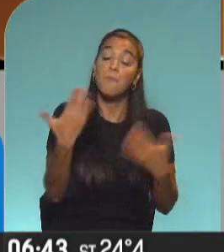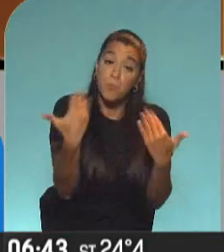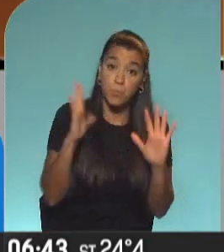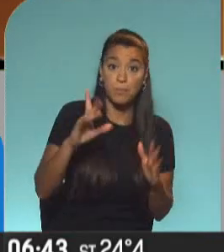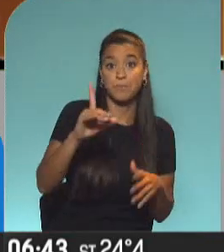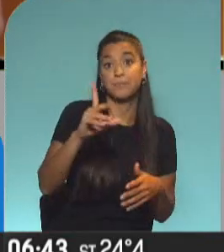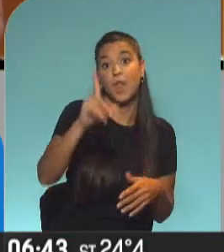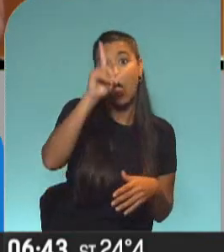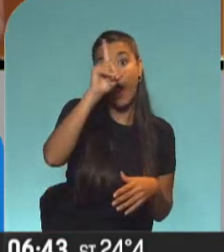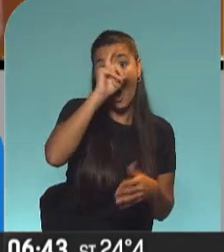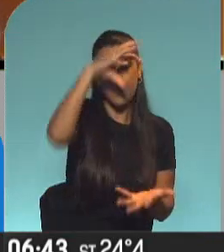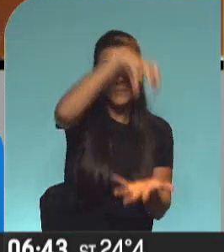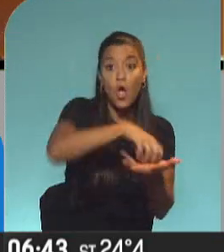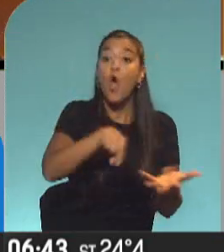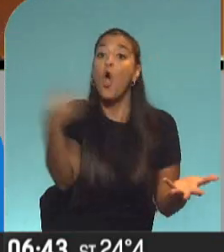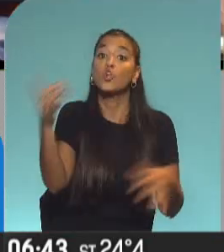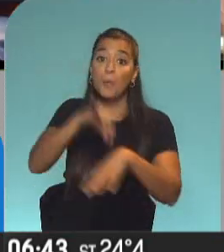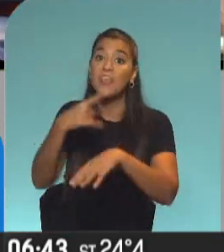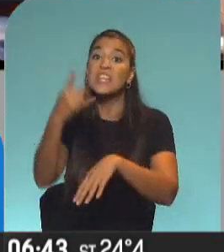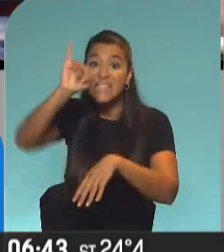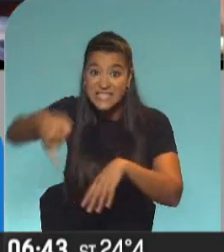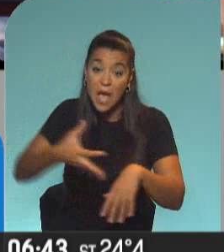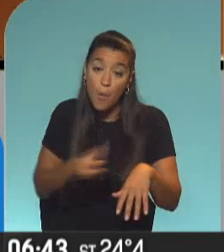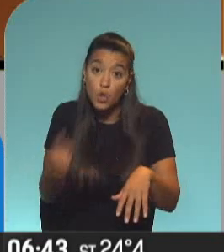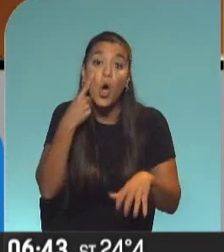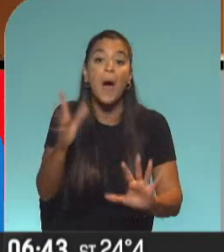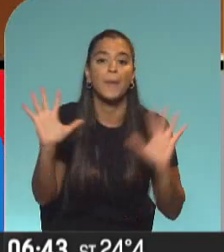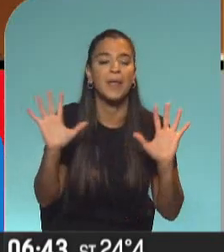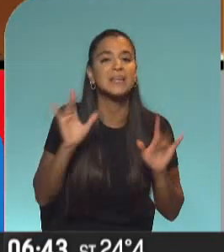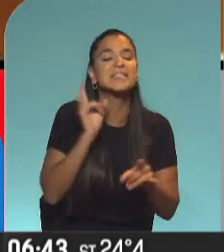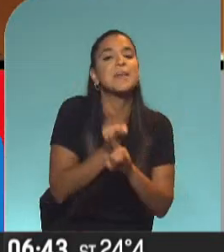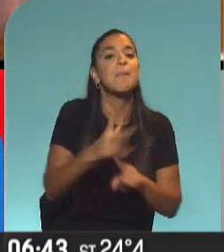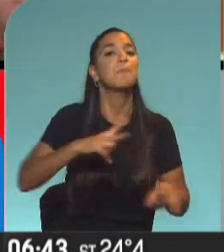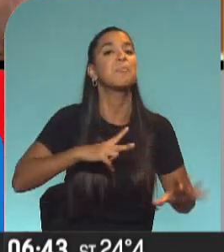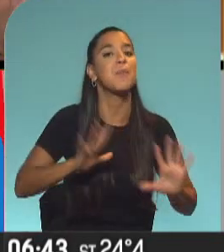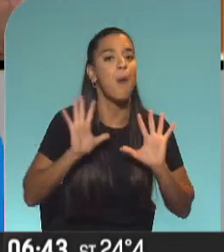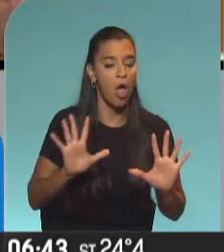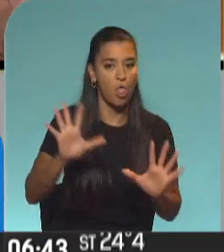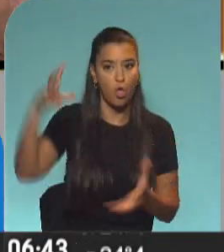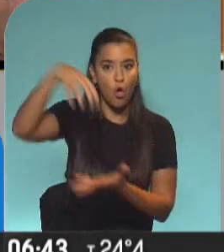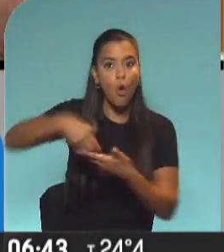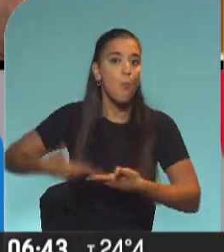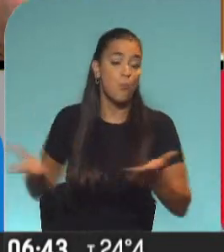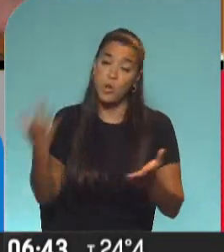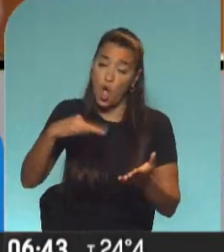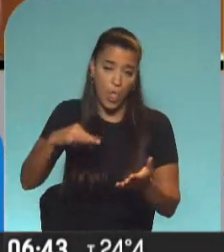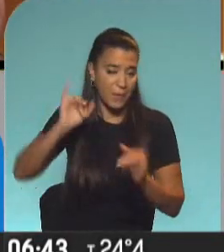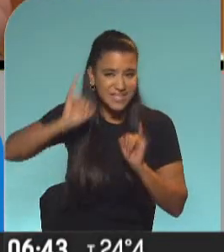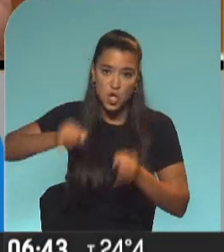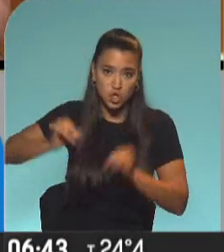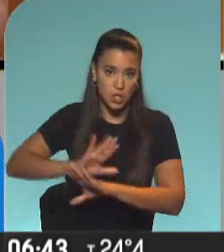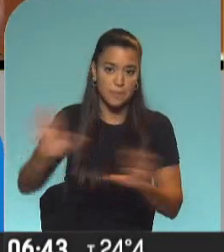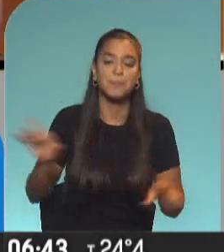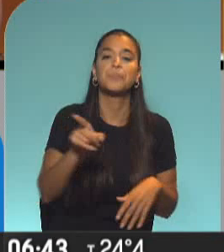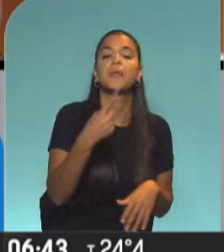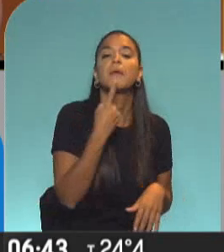institución hay otro profesional que diga que sí. Exacto. Perfecto. Siempre que hablemos del sector privado, por ¿no? supuesto. El sector público lo tienen que realizar. Desde ya. Tiene que ver